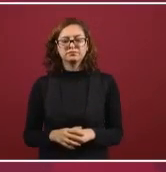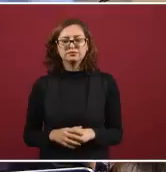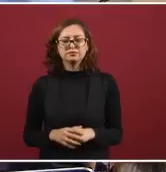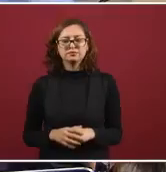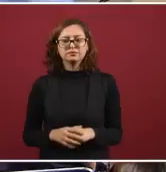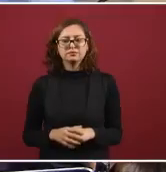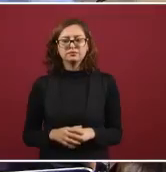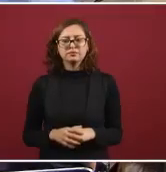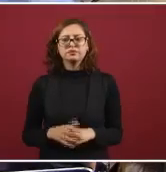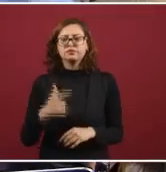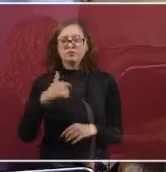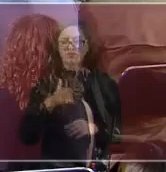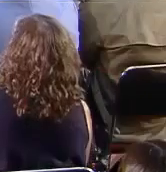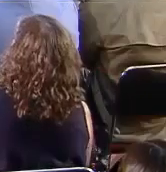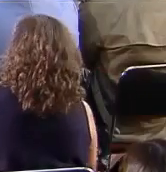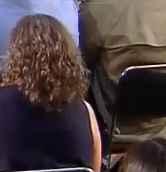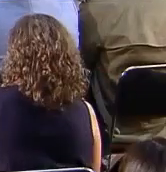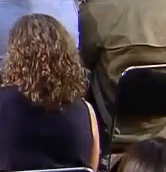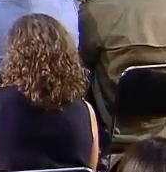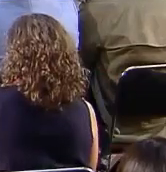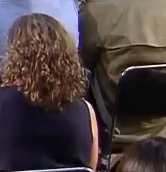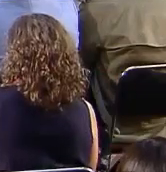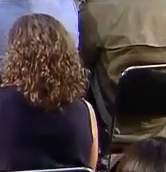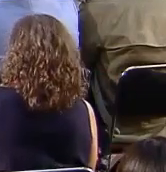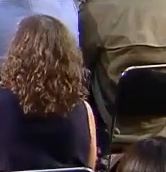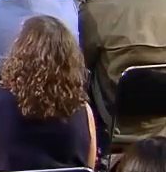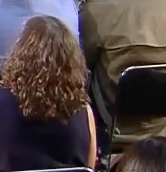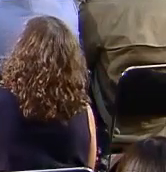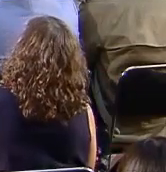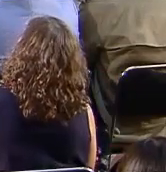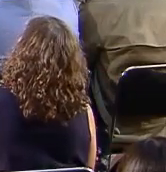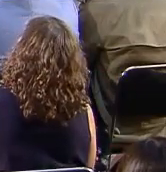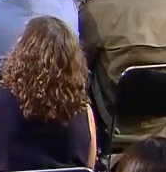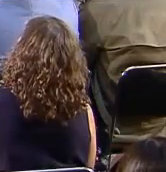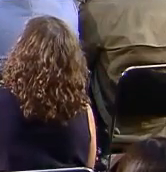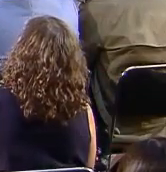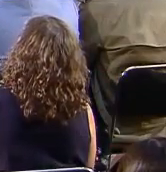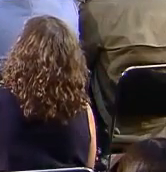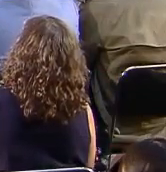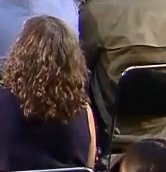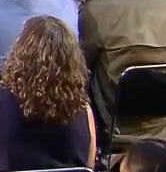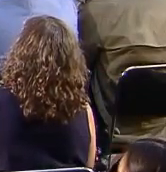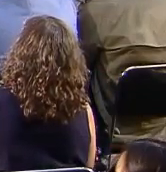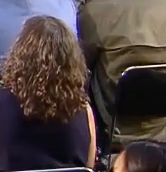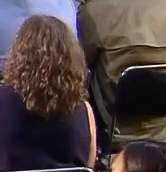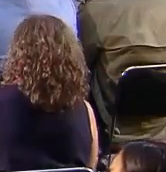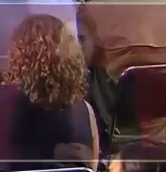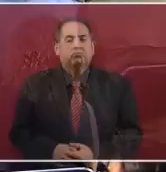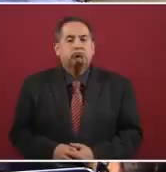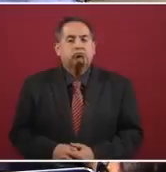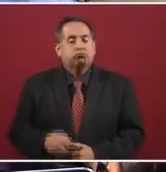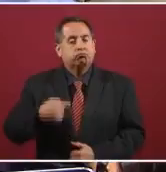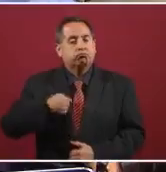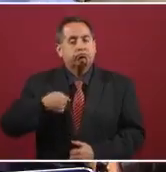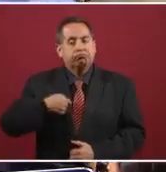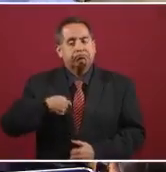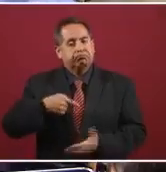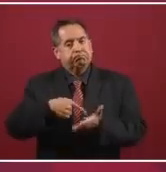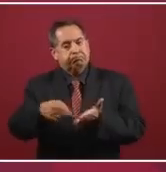estoy ya escribiendo un libro donde voy a dar respuesta a todas las interrogantes y a